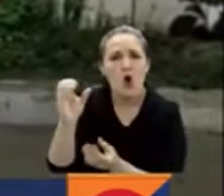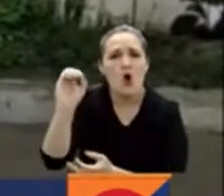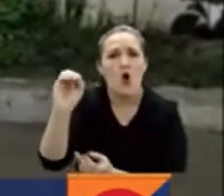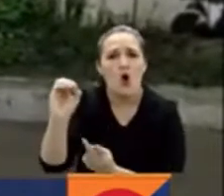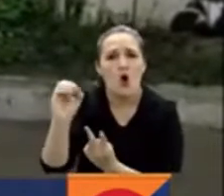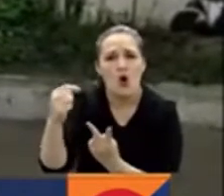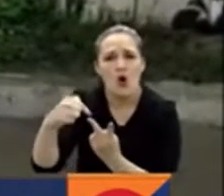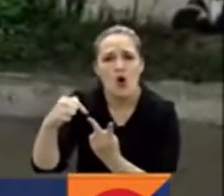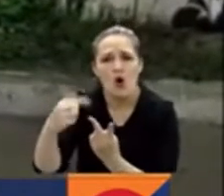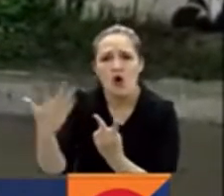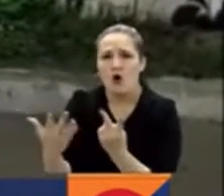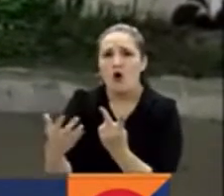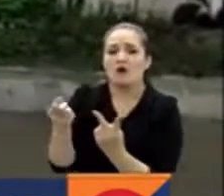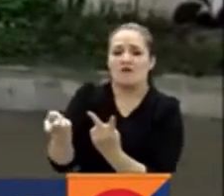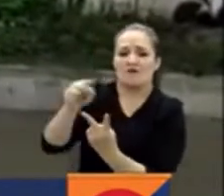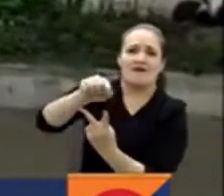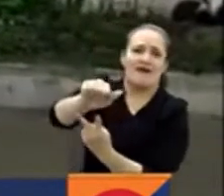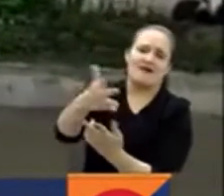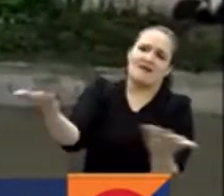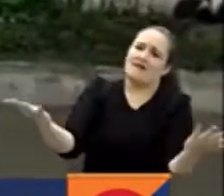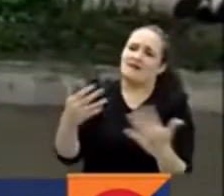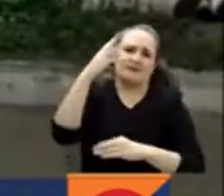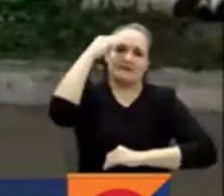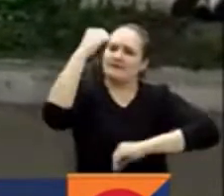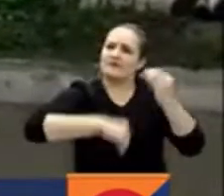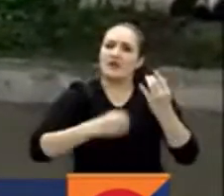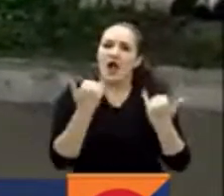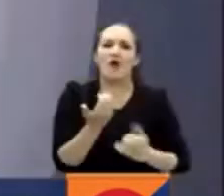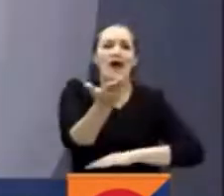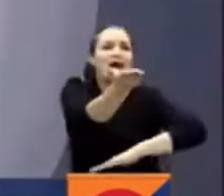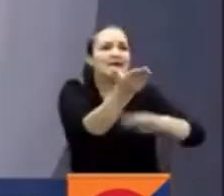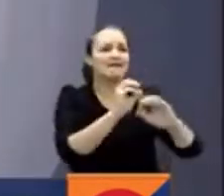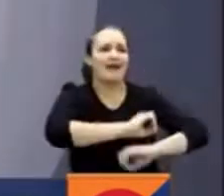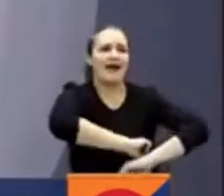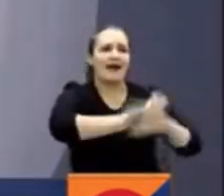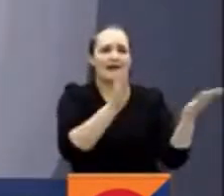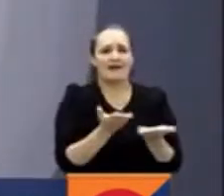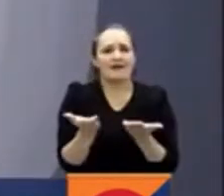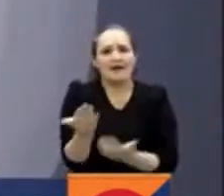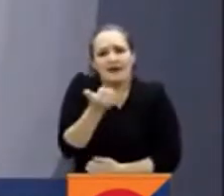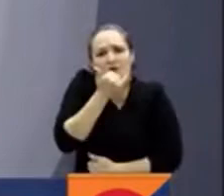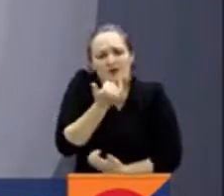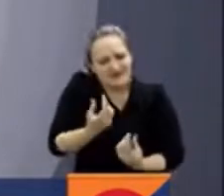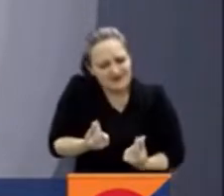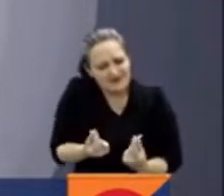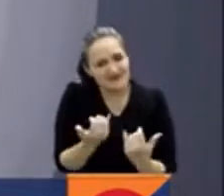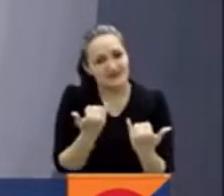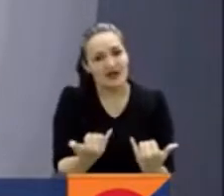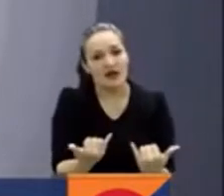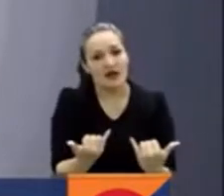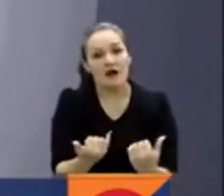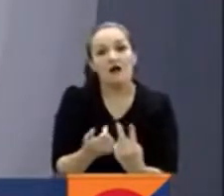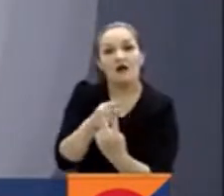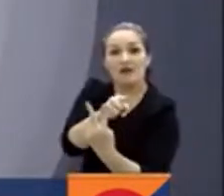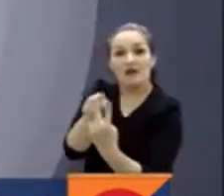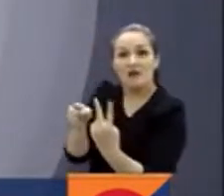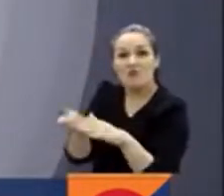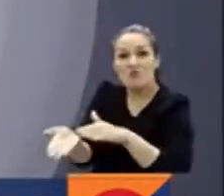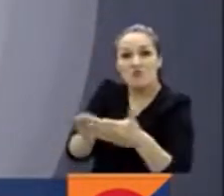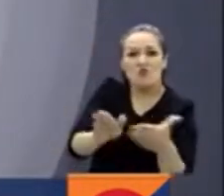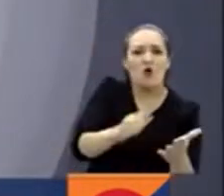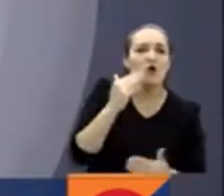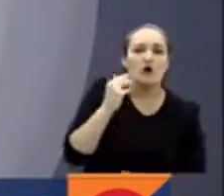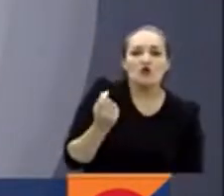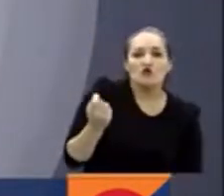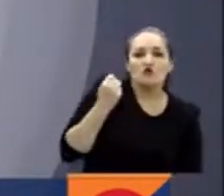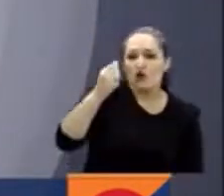Montero Ortega y exigimos a las autoridades que esclarezcan los hechos cuanto antes. La muerte de los comunicadores se registró la